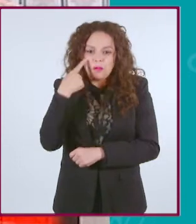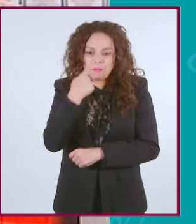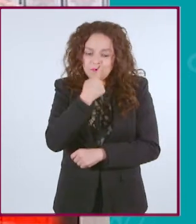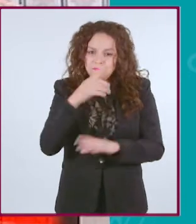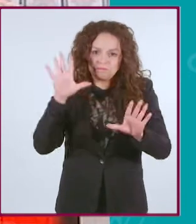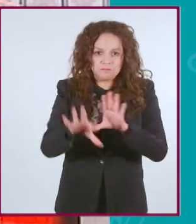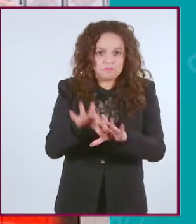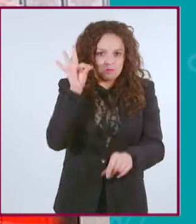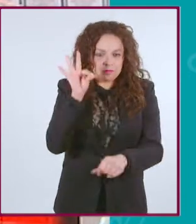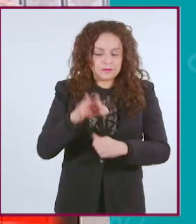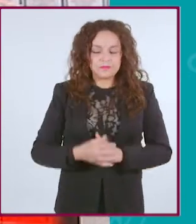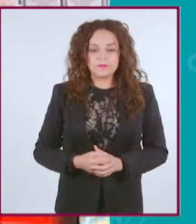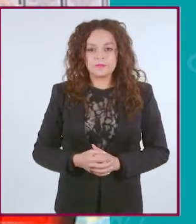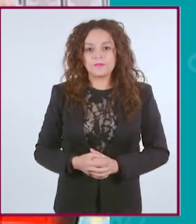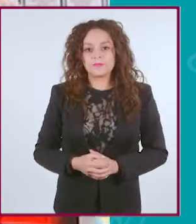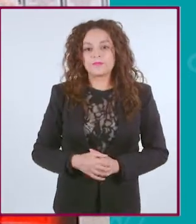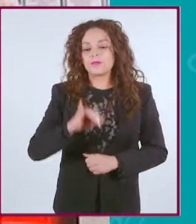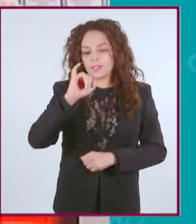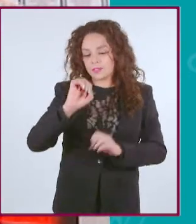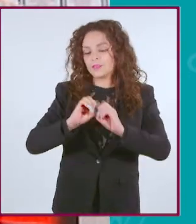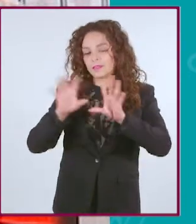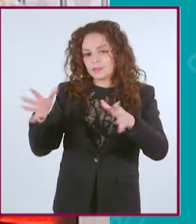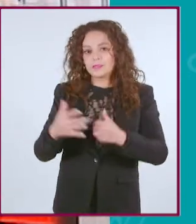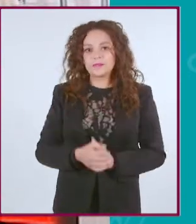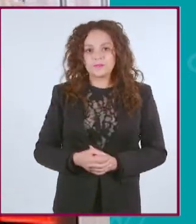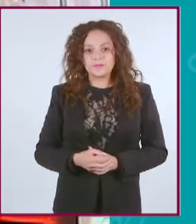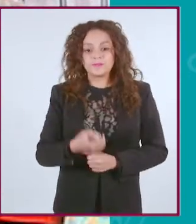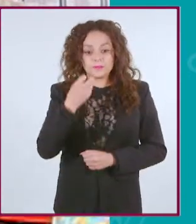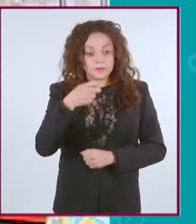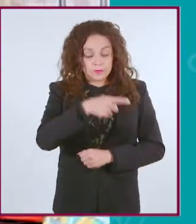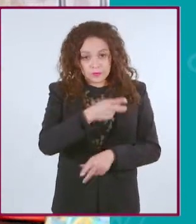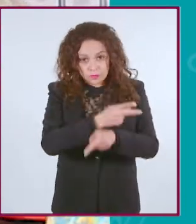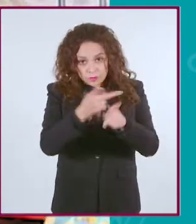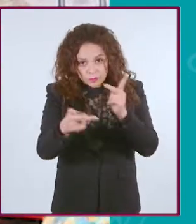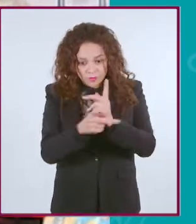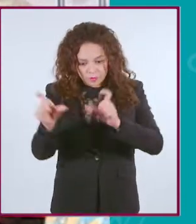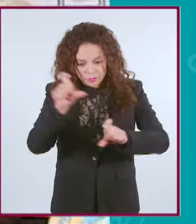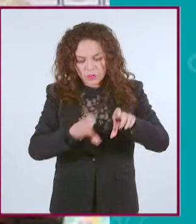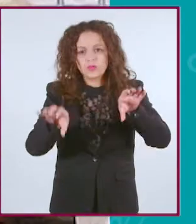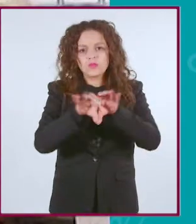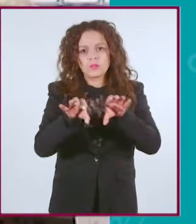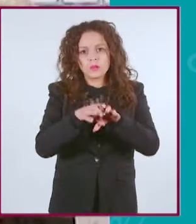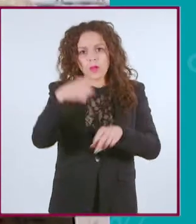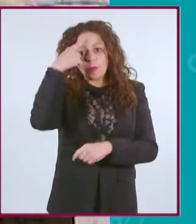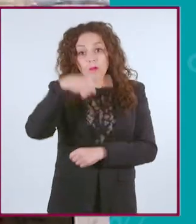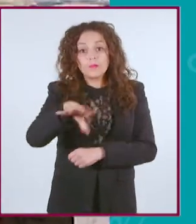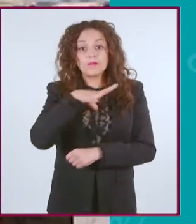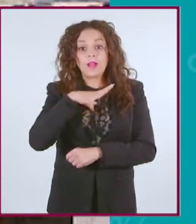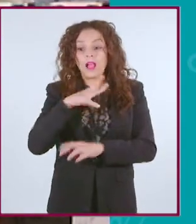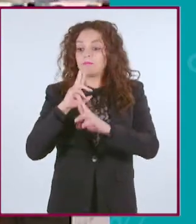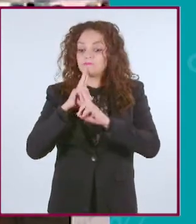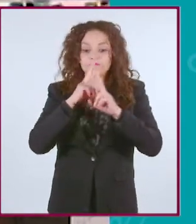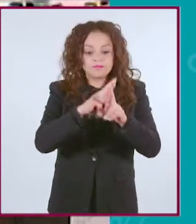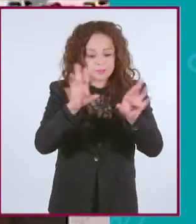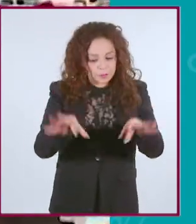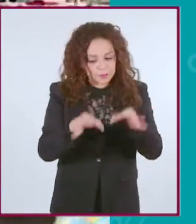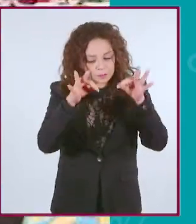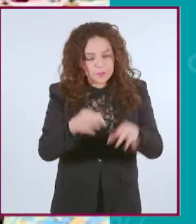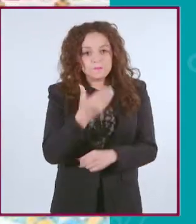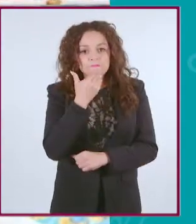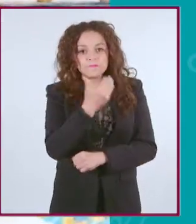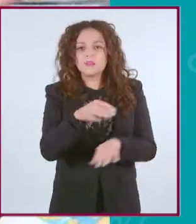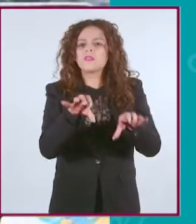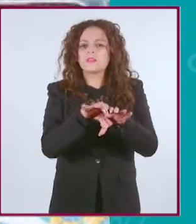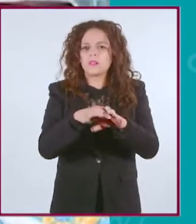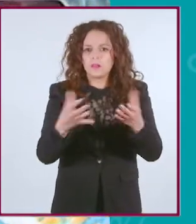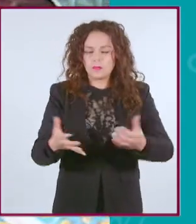Claro. Y cómo debe de trabajar cada uno de estos productos químicos para obtener un resultado ya óptimo. No